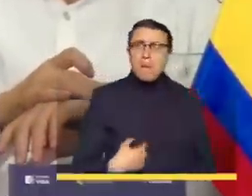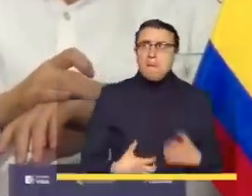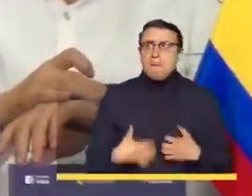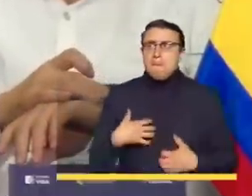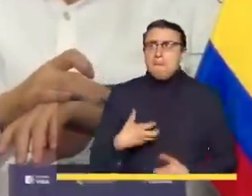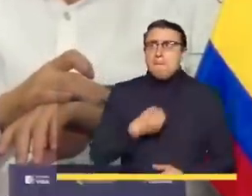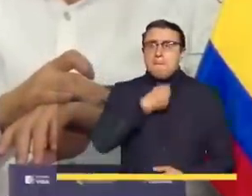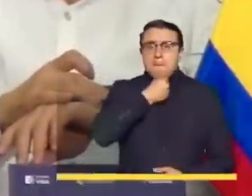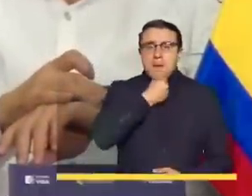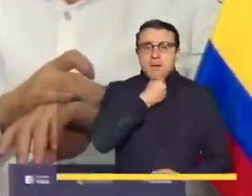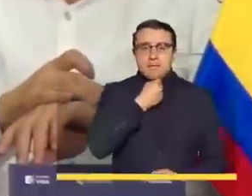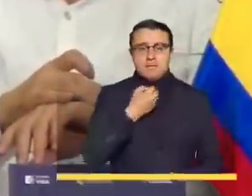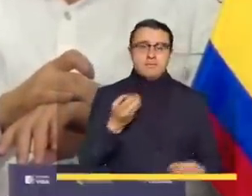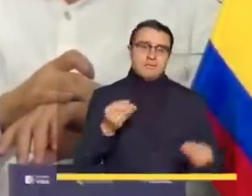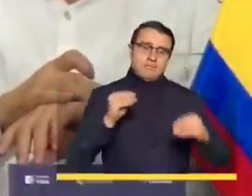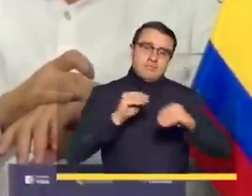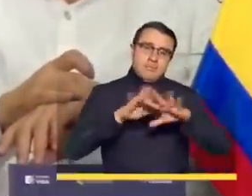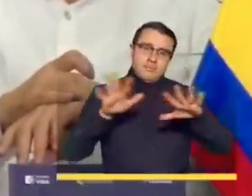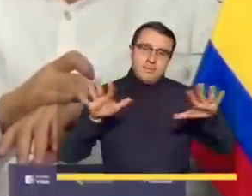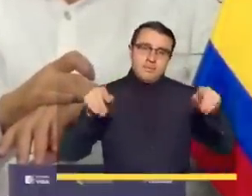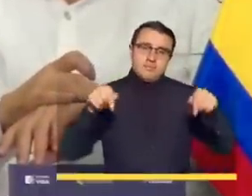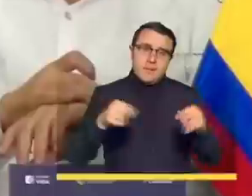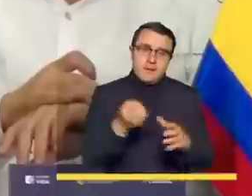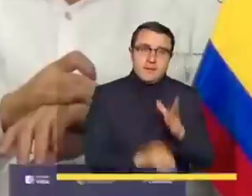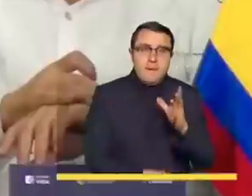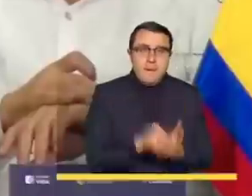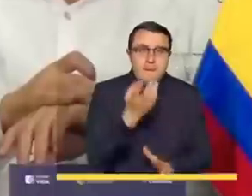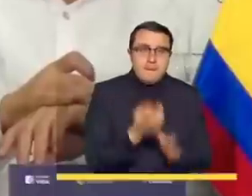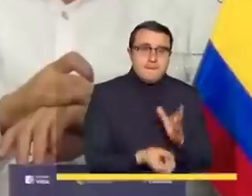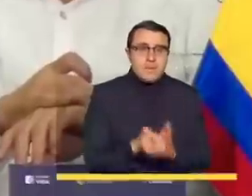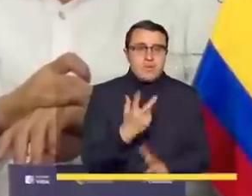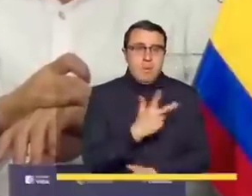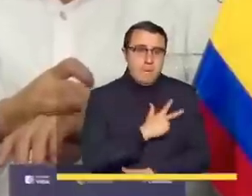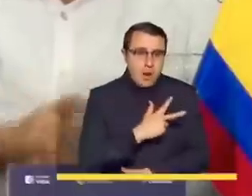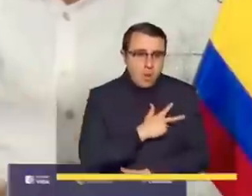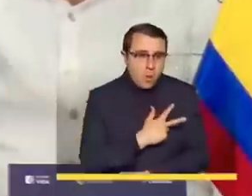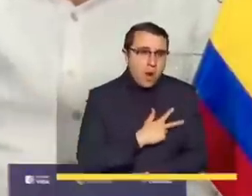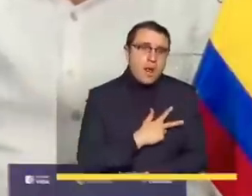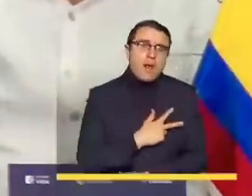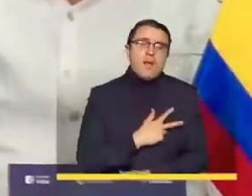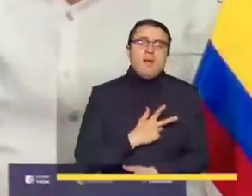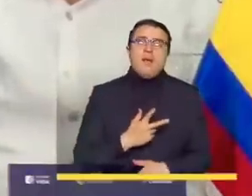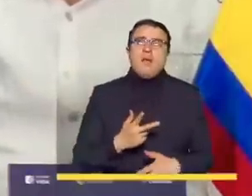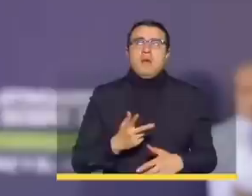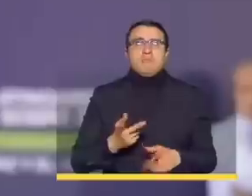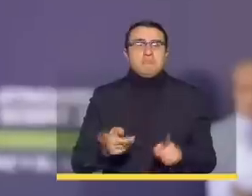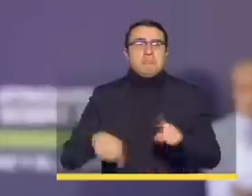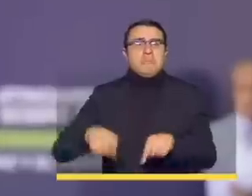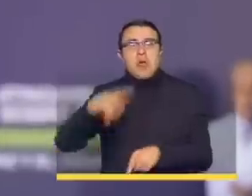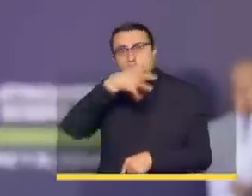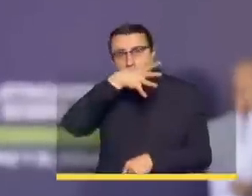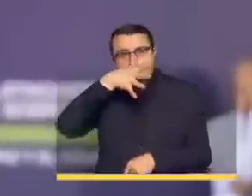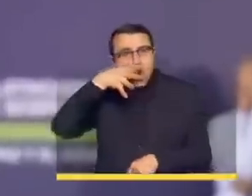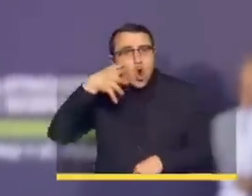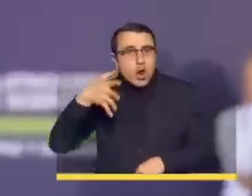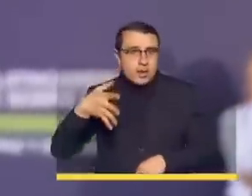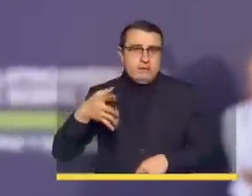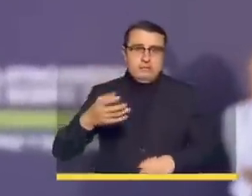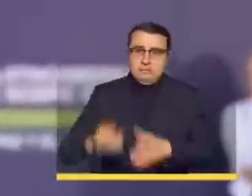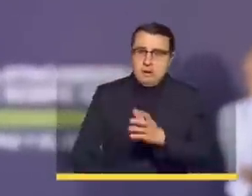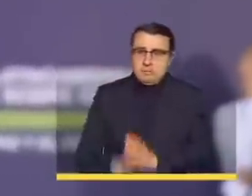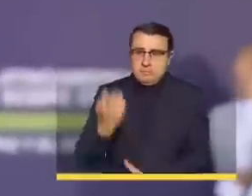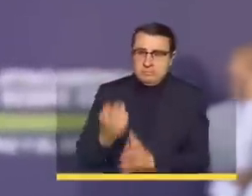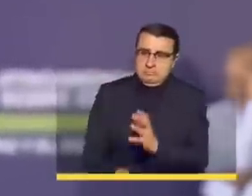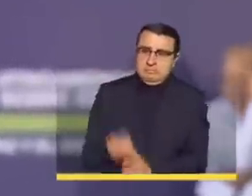Claro, como aquí se produce la mayor parte de la marihuana y de la cocaína,